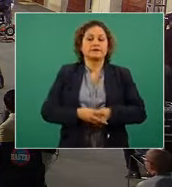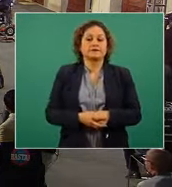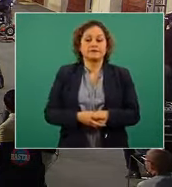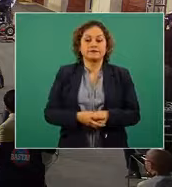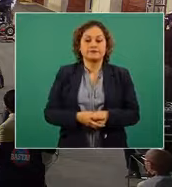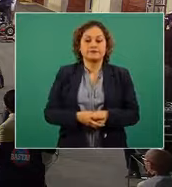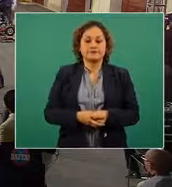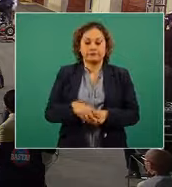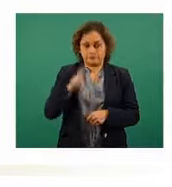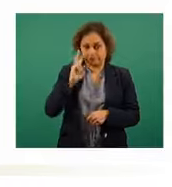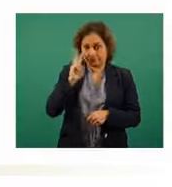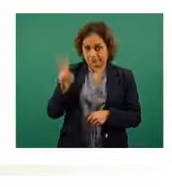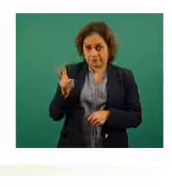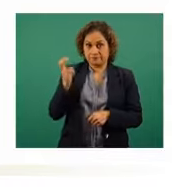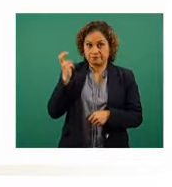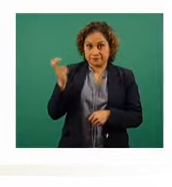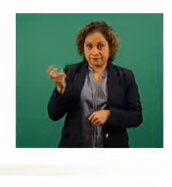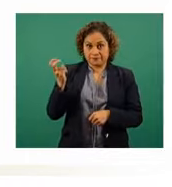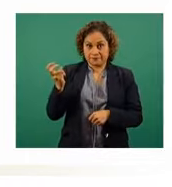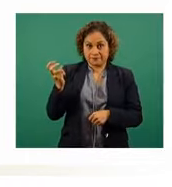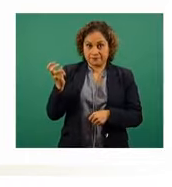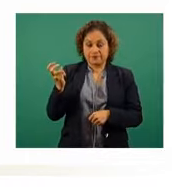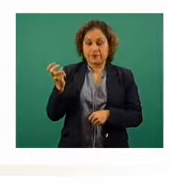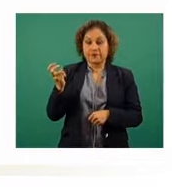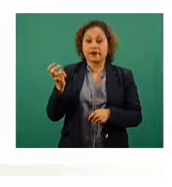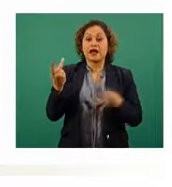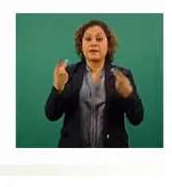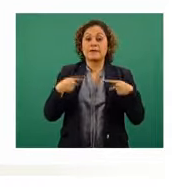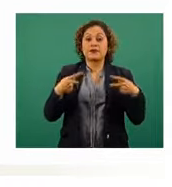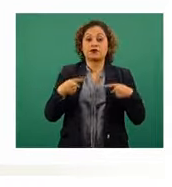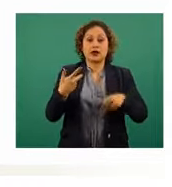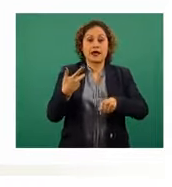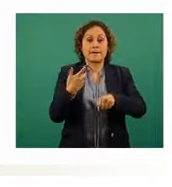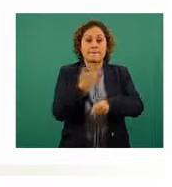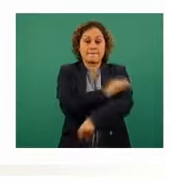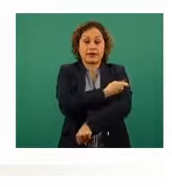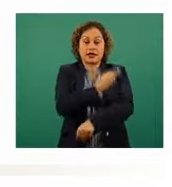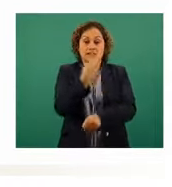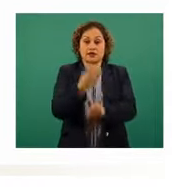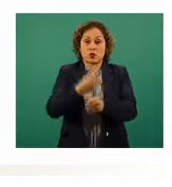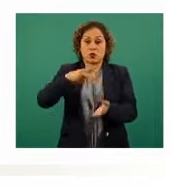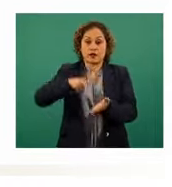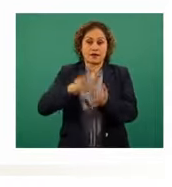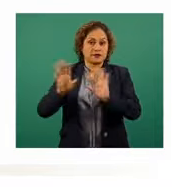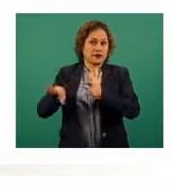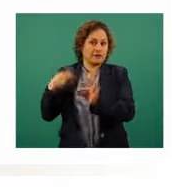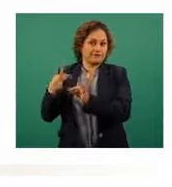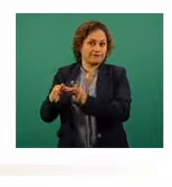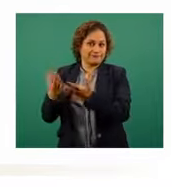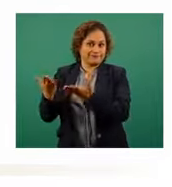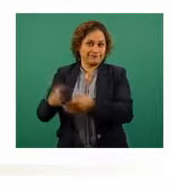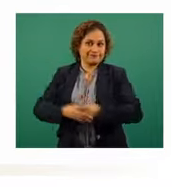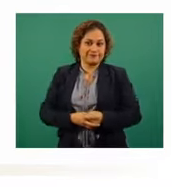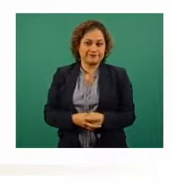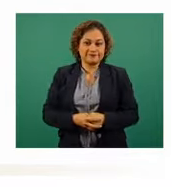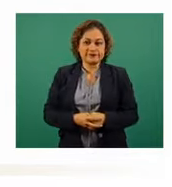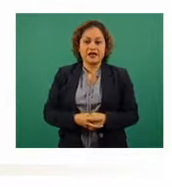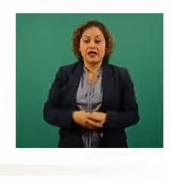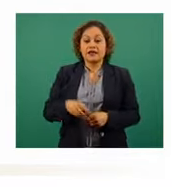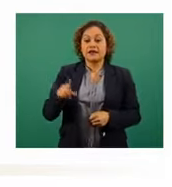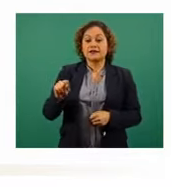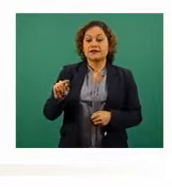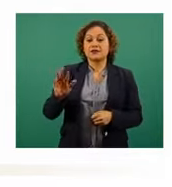terminando el paquete más reciente con las segundas dosis para estas personas. La siguiente. 75% del paquete más reciente